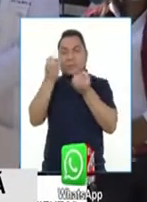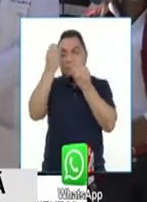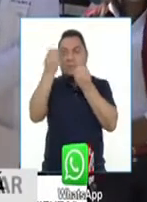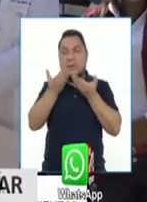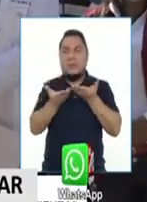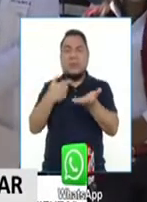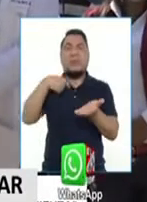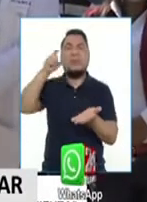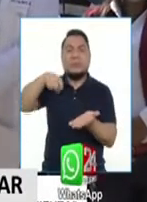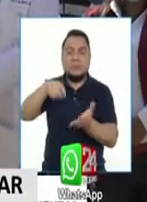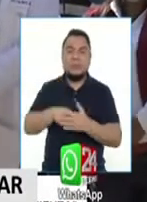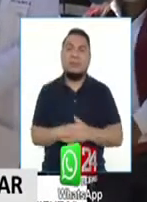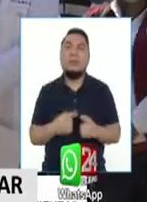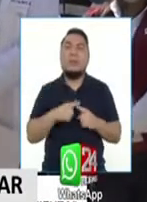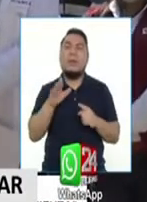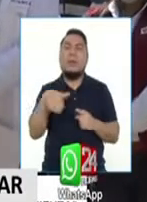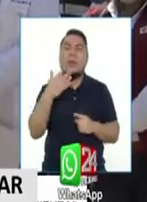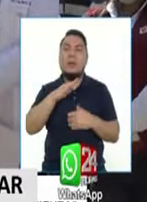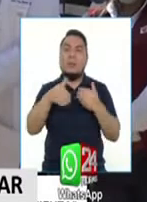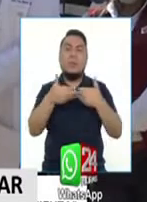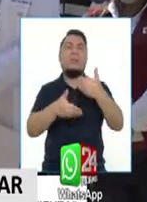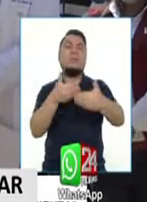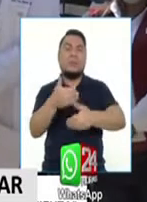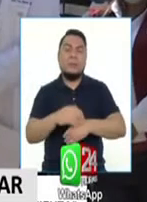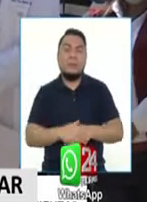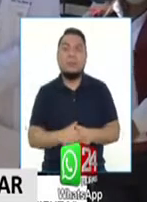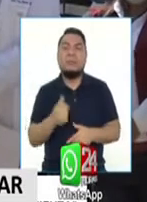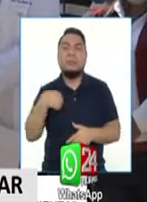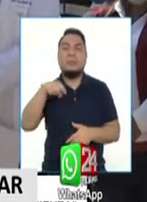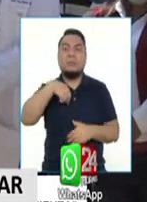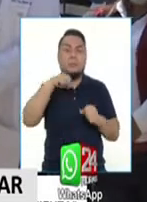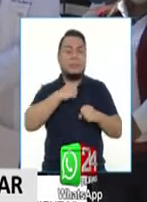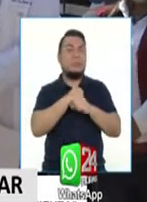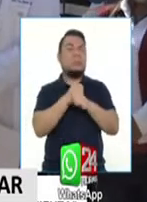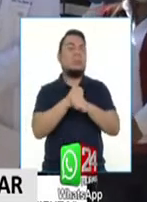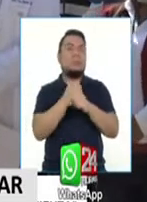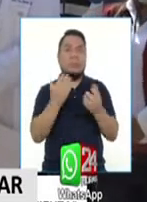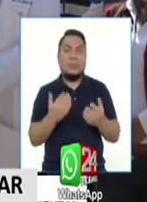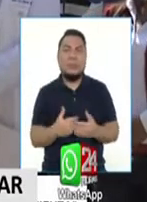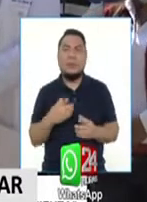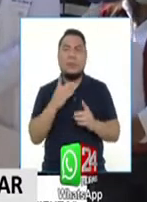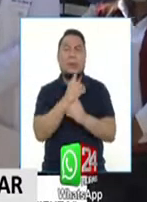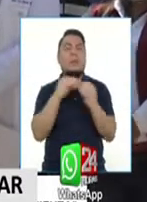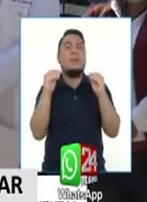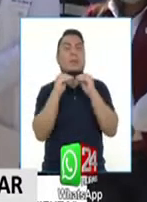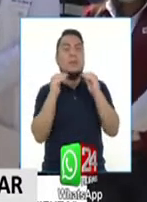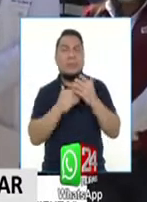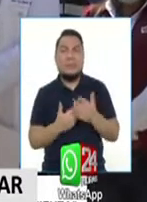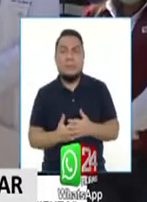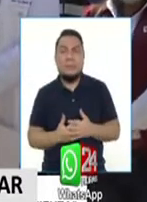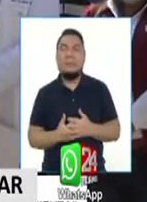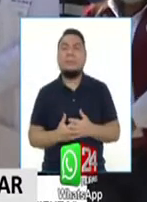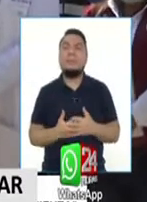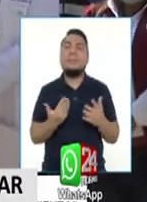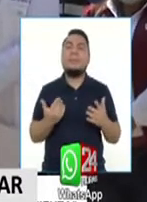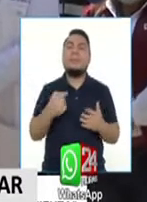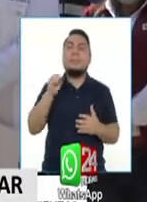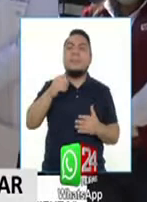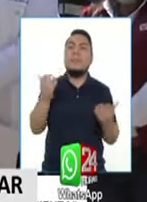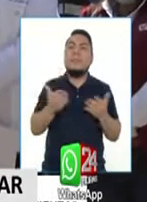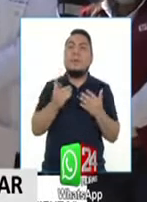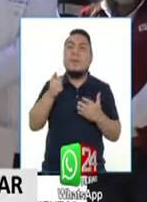información que requieran, pero hay que cumplir procedimientos. Estamos en un sistema democrático, donde